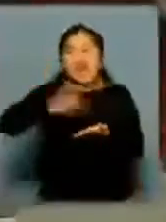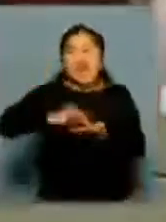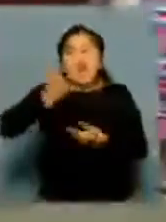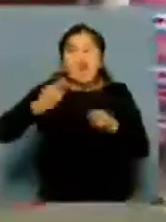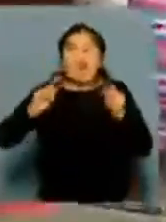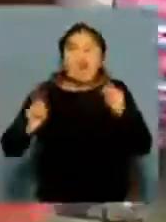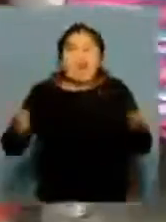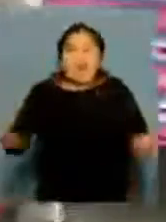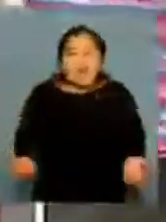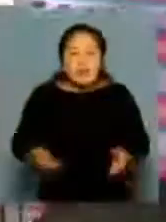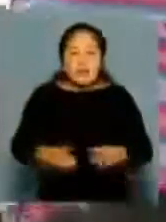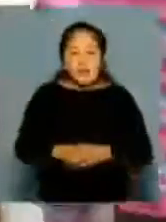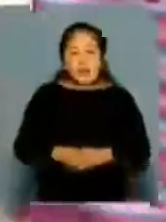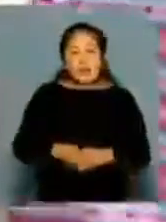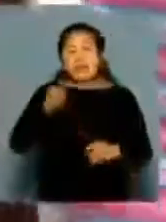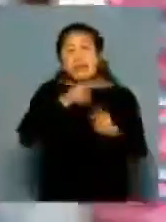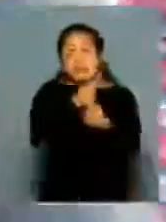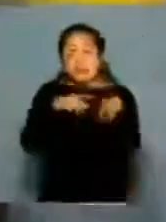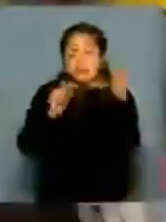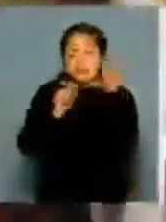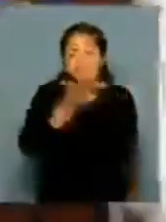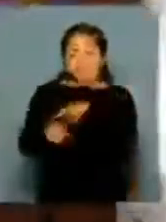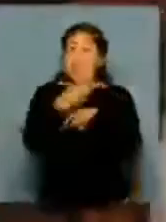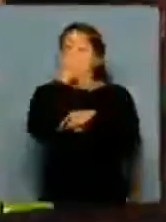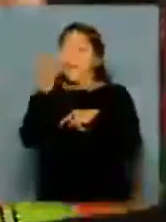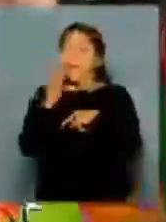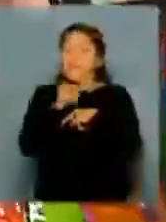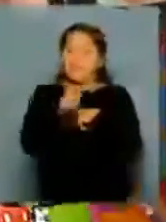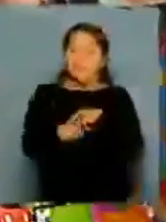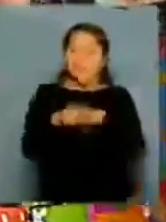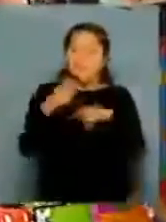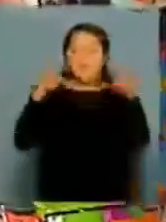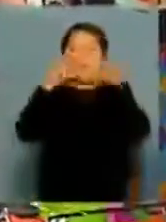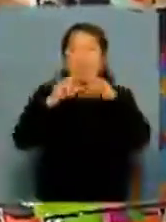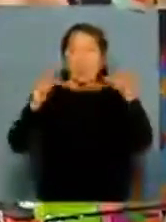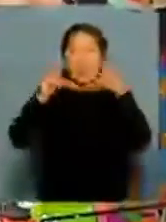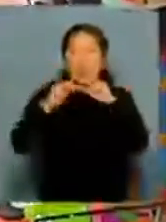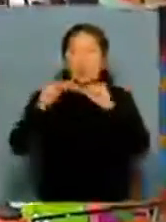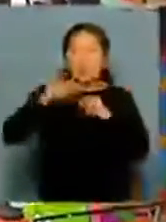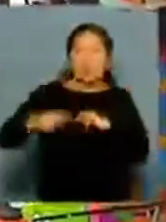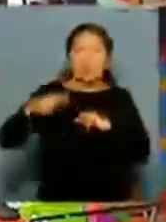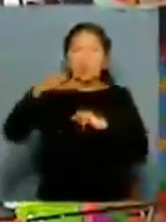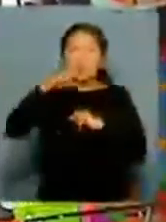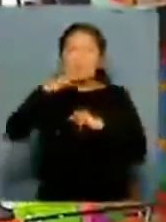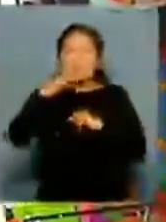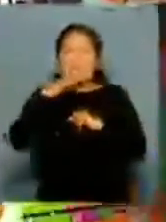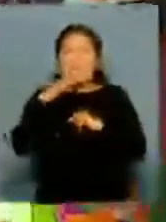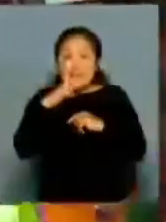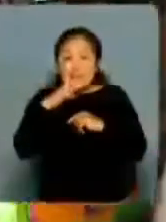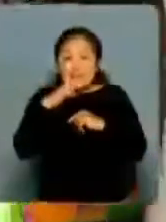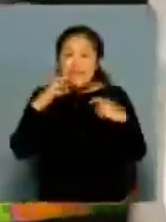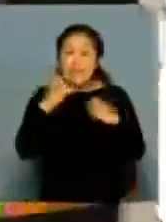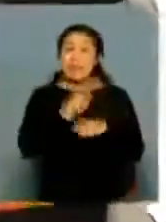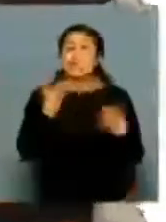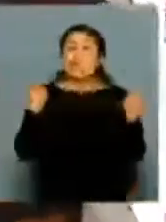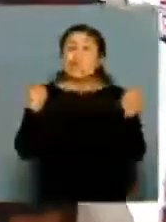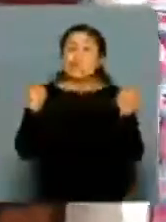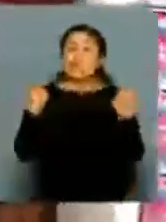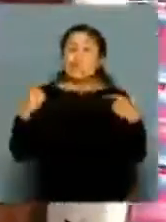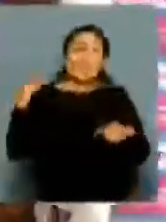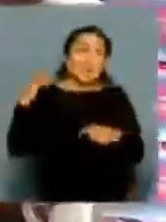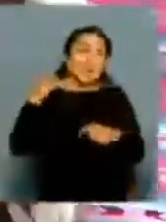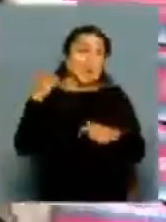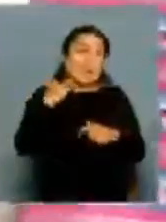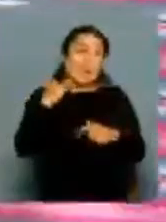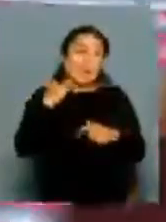tener? Bueno, esa es una de las características de esta feria, de esta 17ª ya, pero siempre, si bien